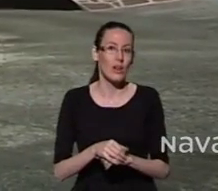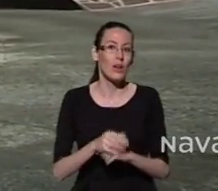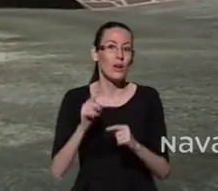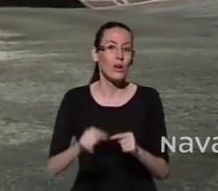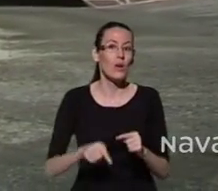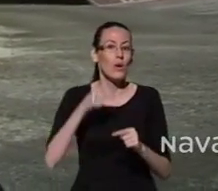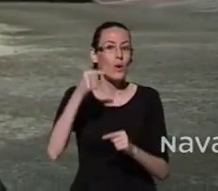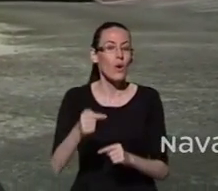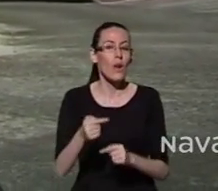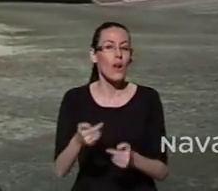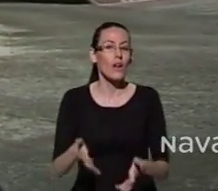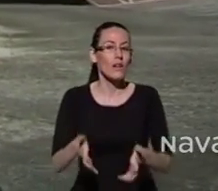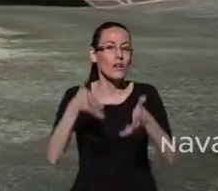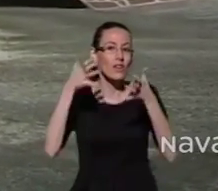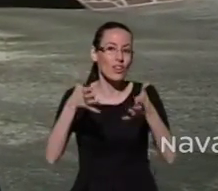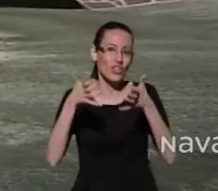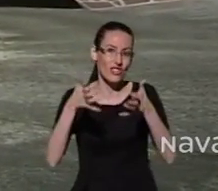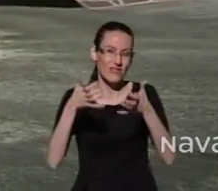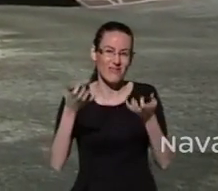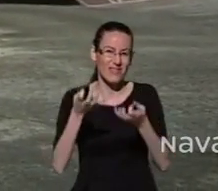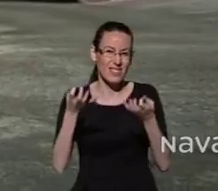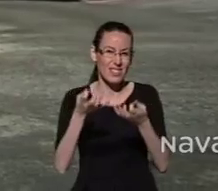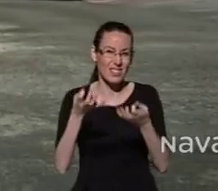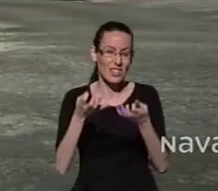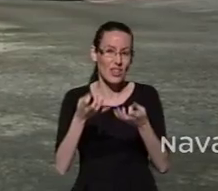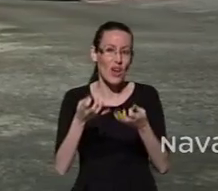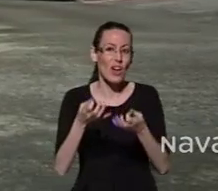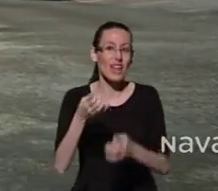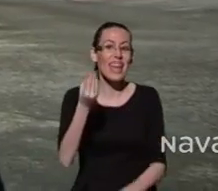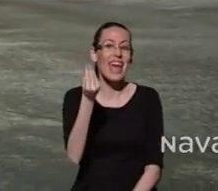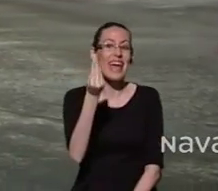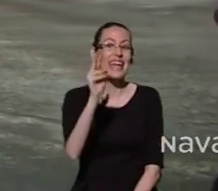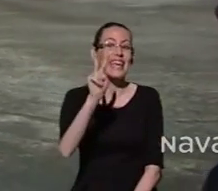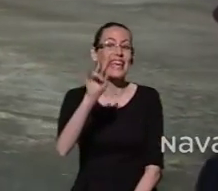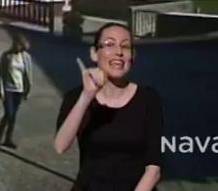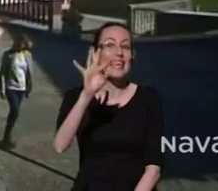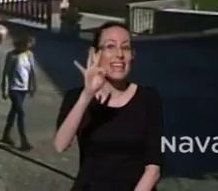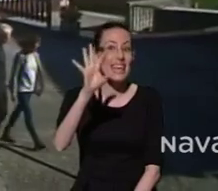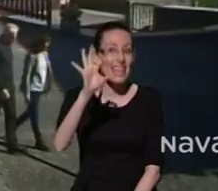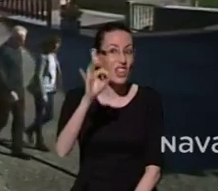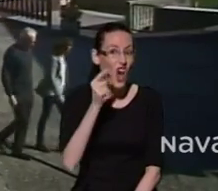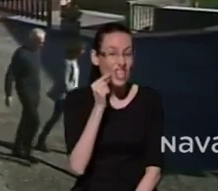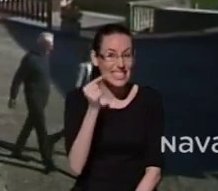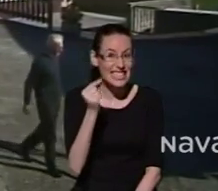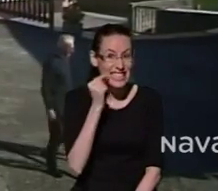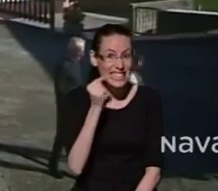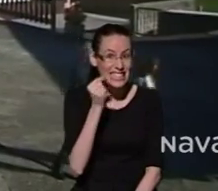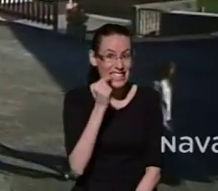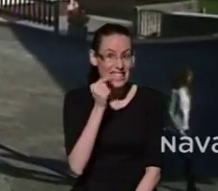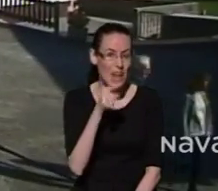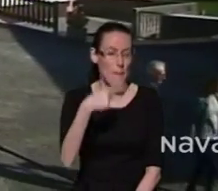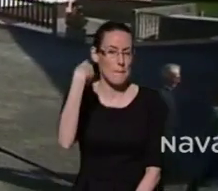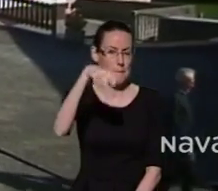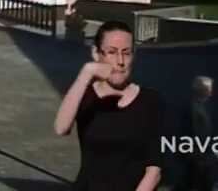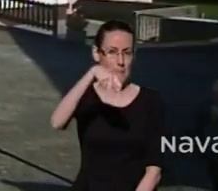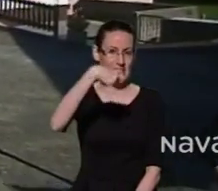y presidente de la Audiencia de Quito. O sea que, bueno. No le fue mal. No le fue mal. De todas formas, murió allí, está enterrado allí,